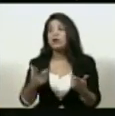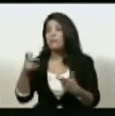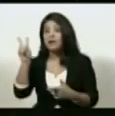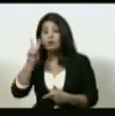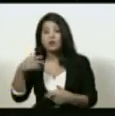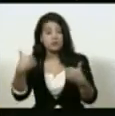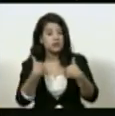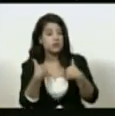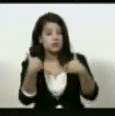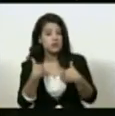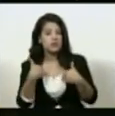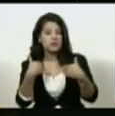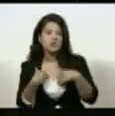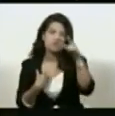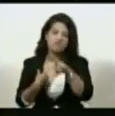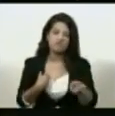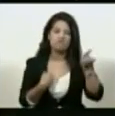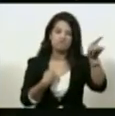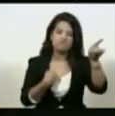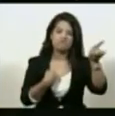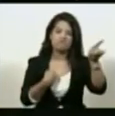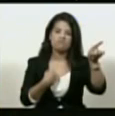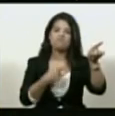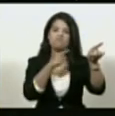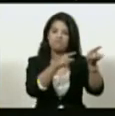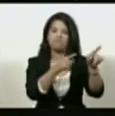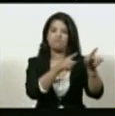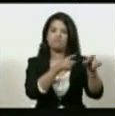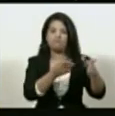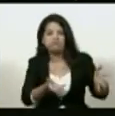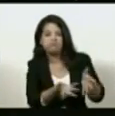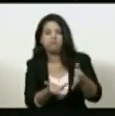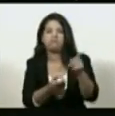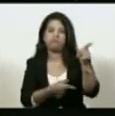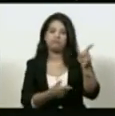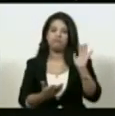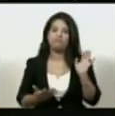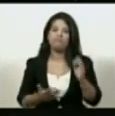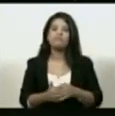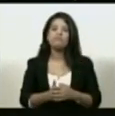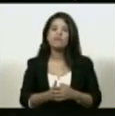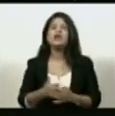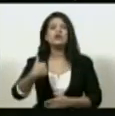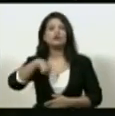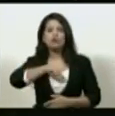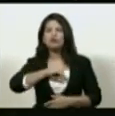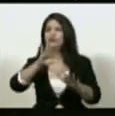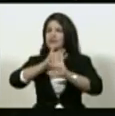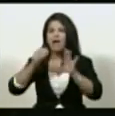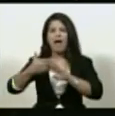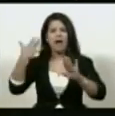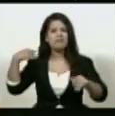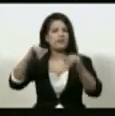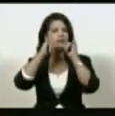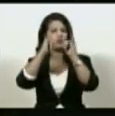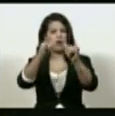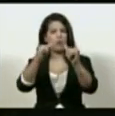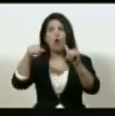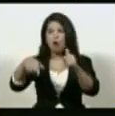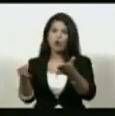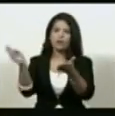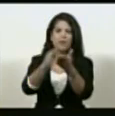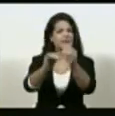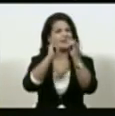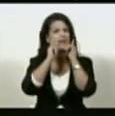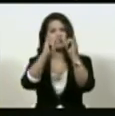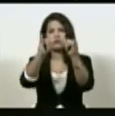últimos 4 meses. No es la primera vez que denunciamos y confrontamos amenazas tan